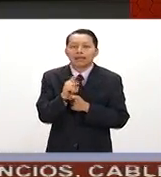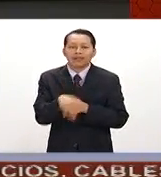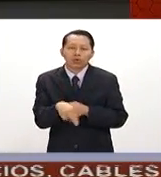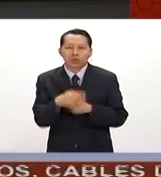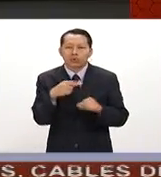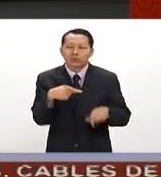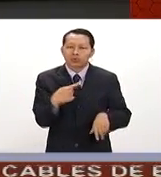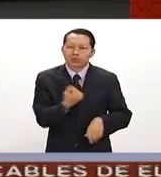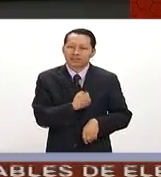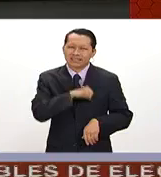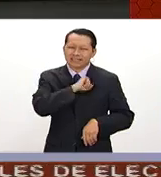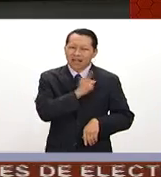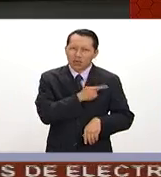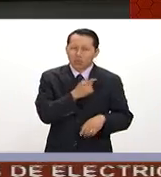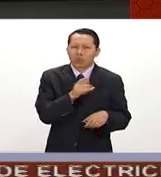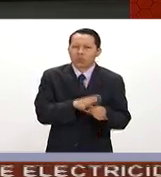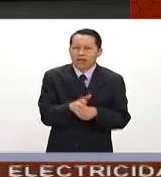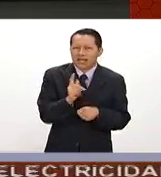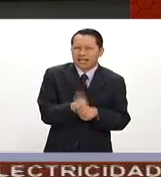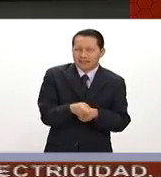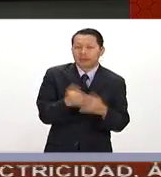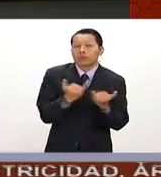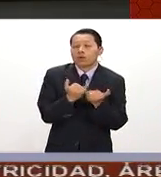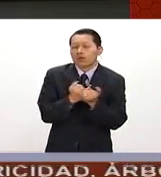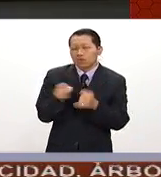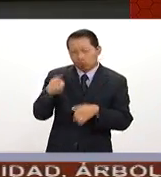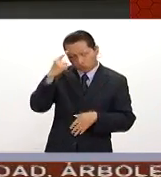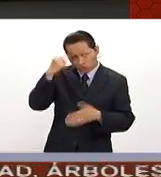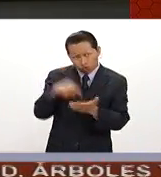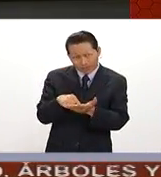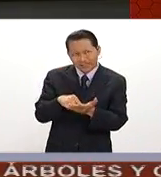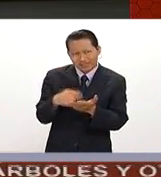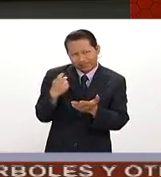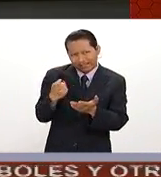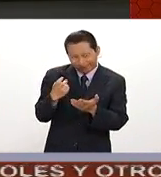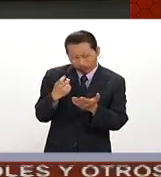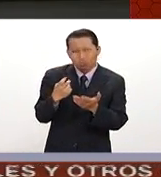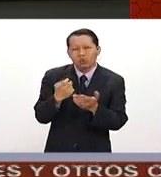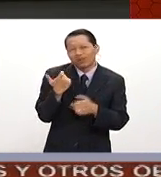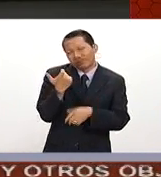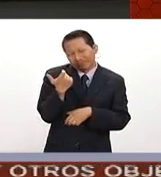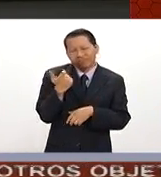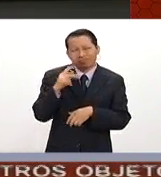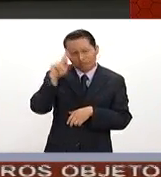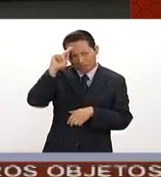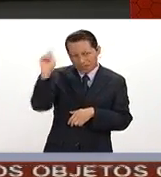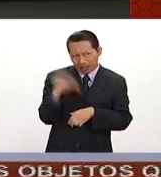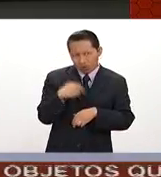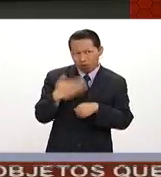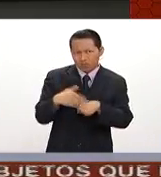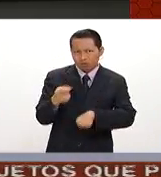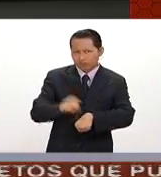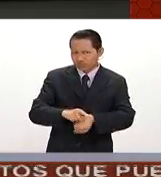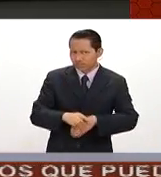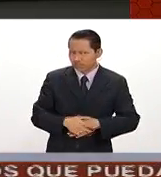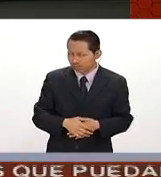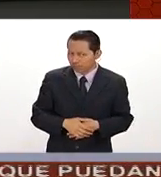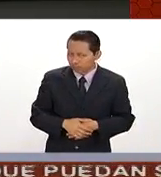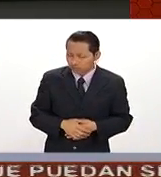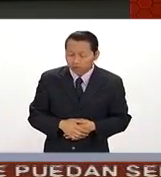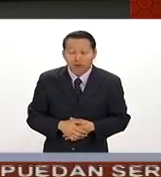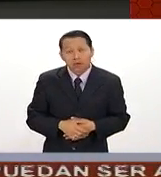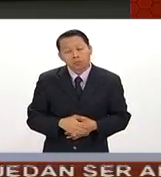lo que está padeciendo. ¿Prevés esta volatilidad que se vaya empeorando en los próximos días? Mira,